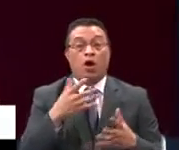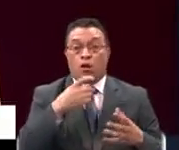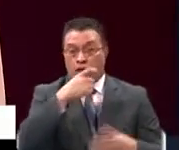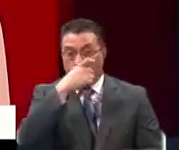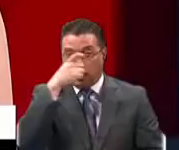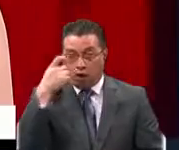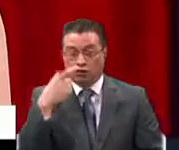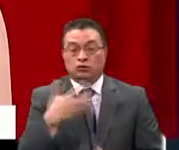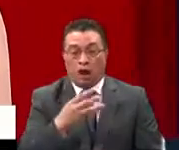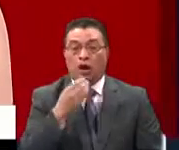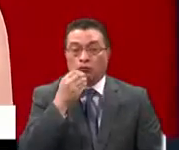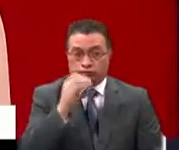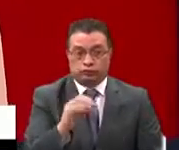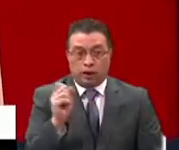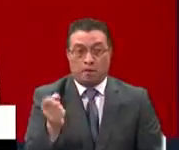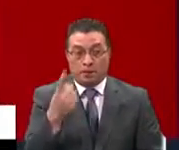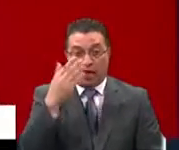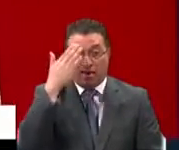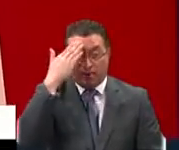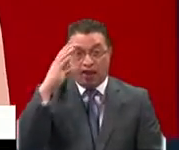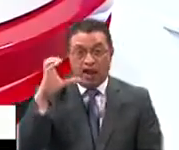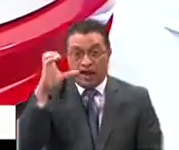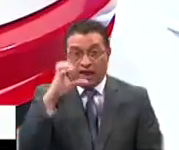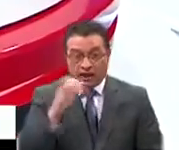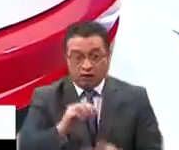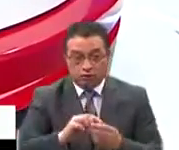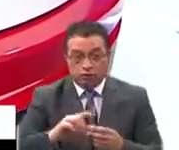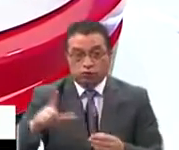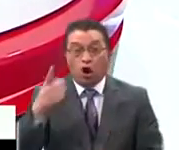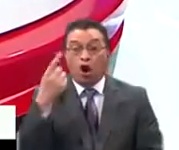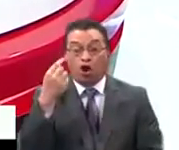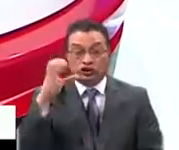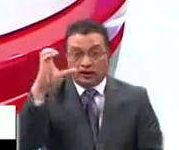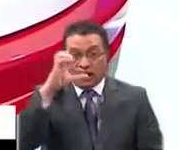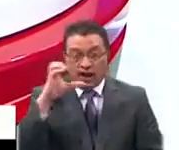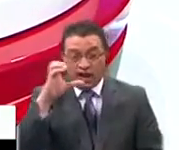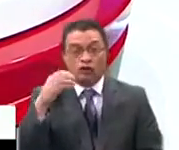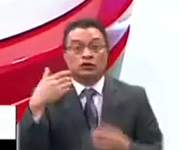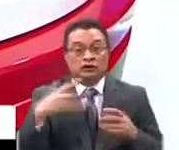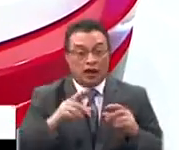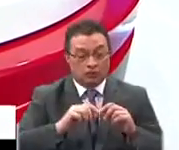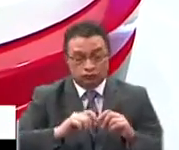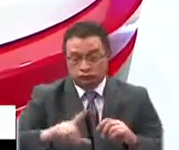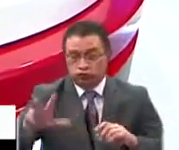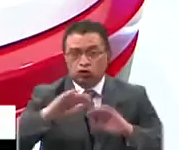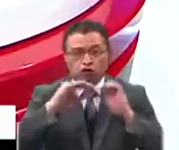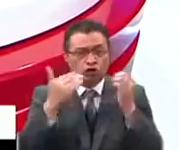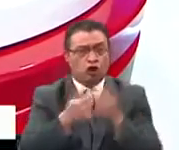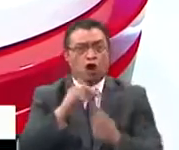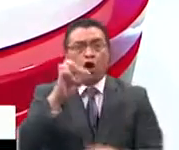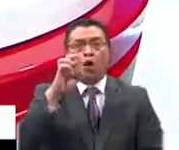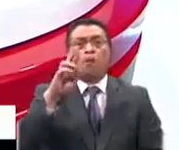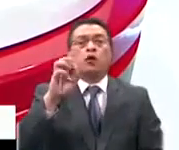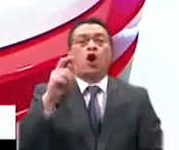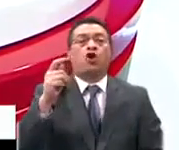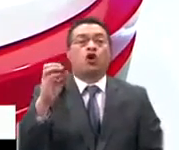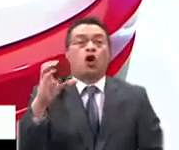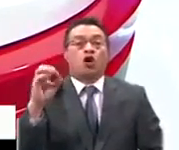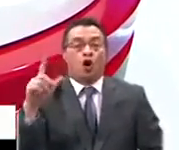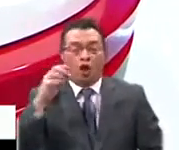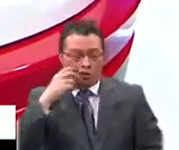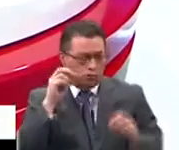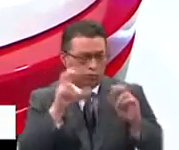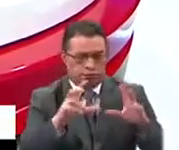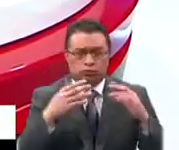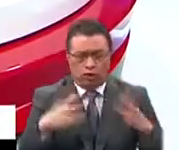calor. Eso ocurrió los primeros días de enero, en torno al 11 de enero ya, se activaron todos los protocolos de atención en este